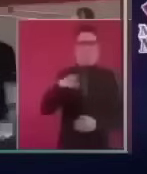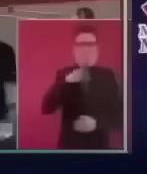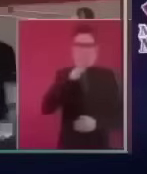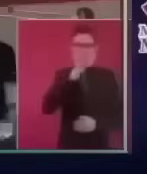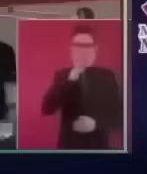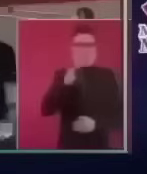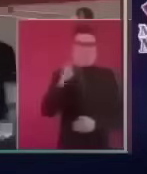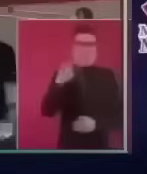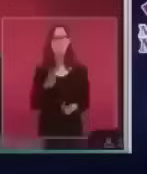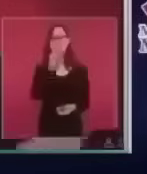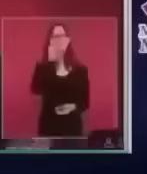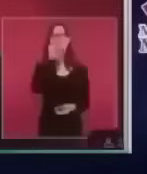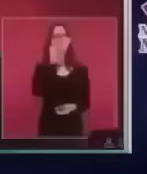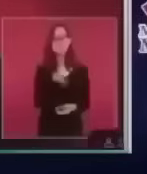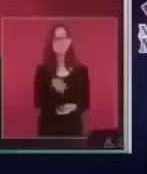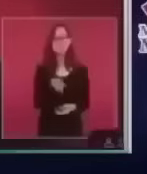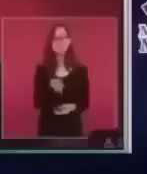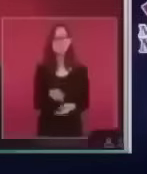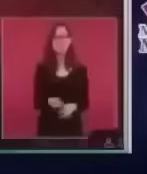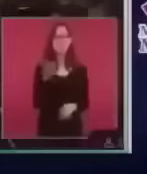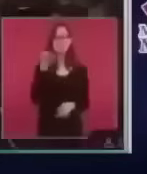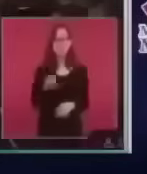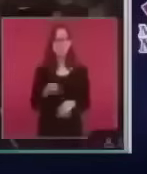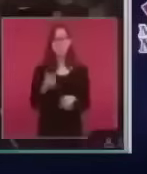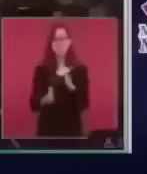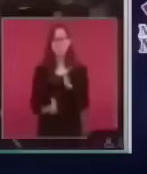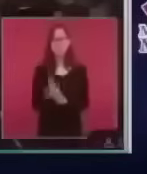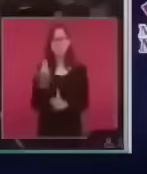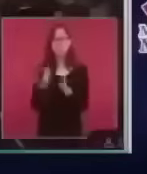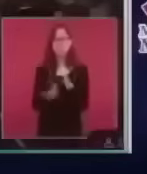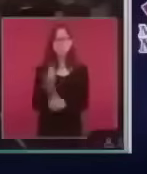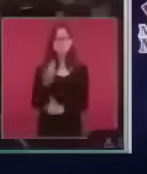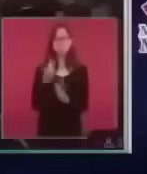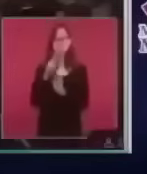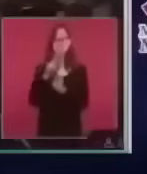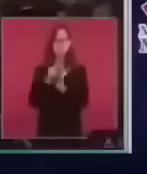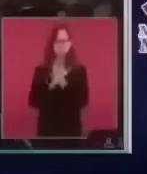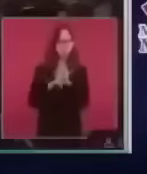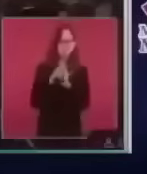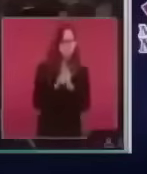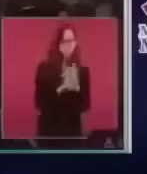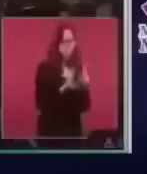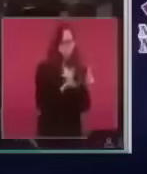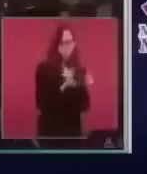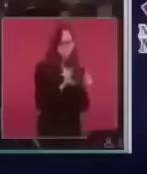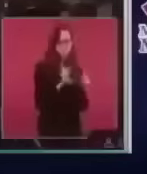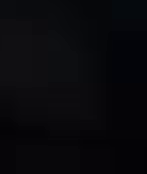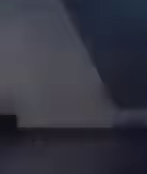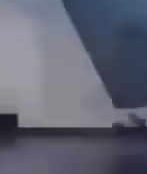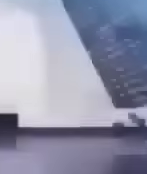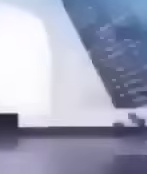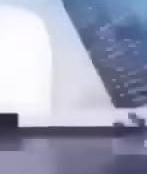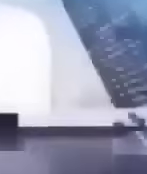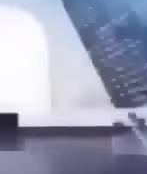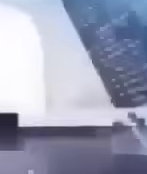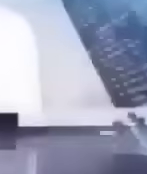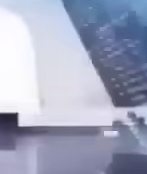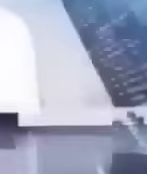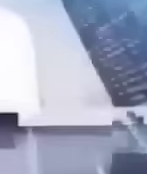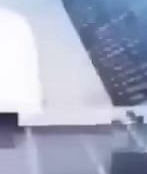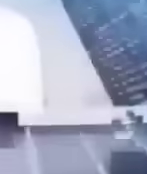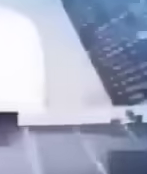padre, exalcalde también. Se presentaron fragmentos de un video.